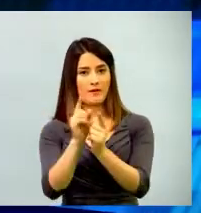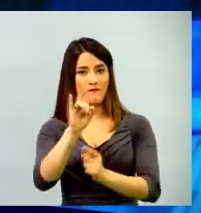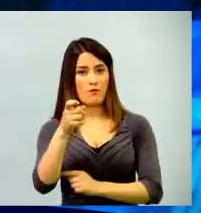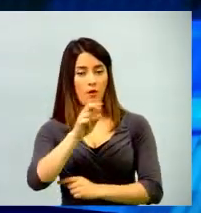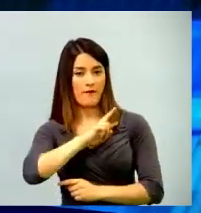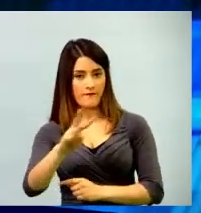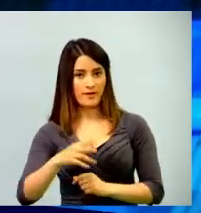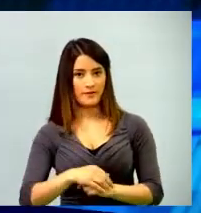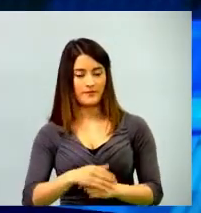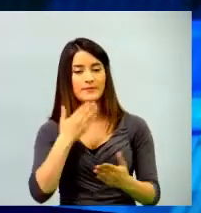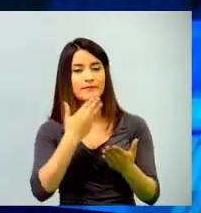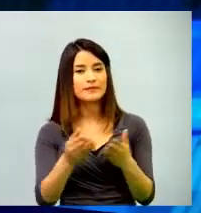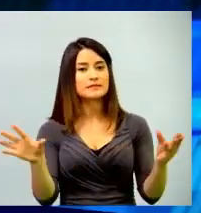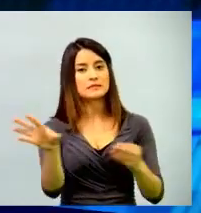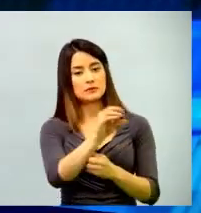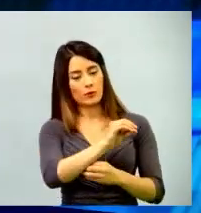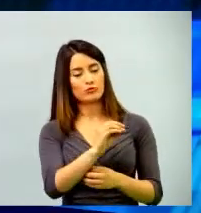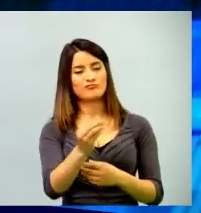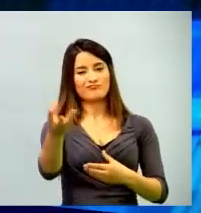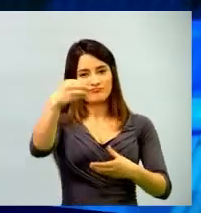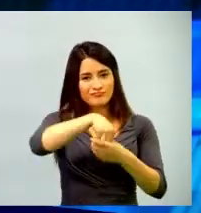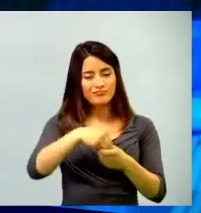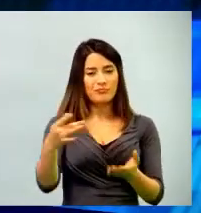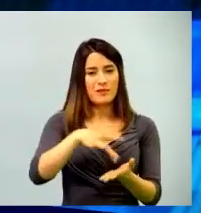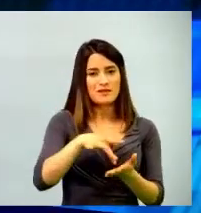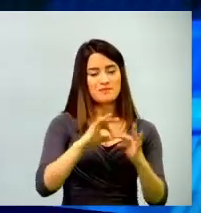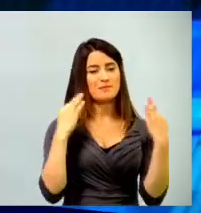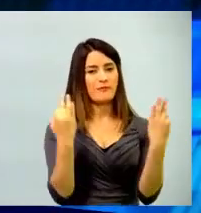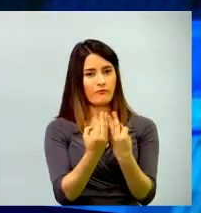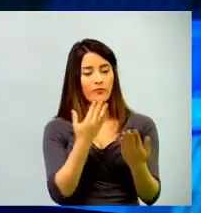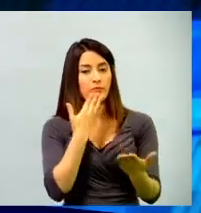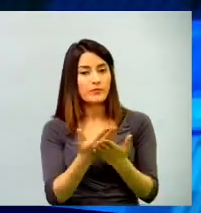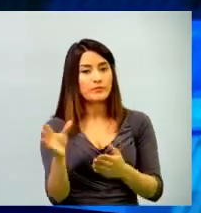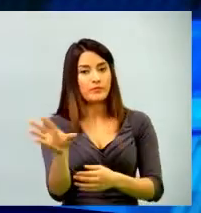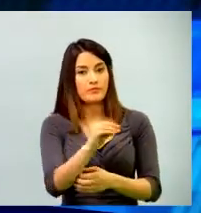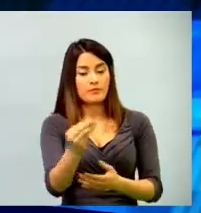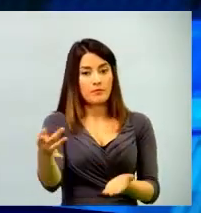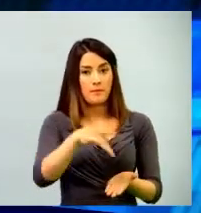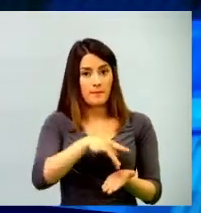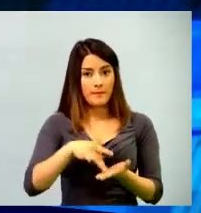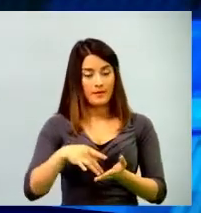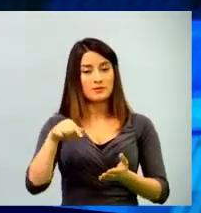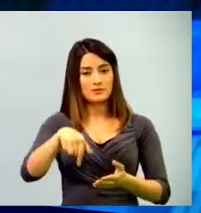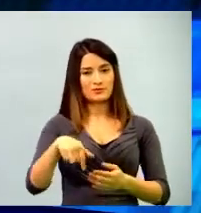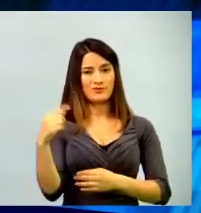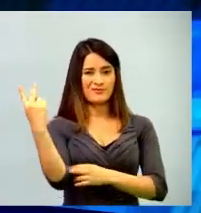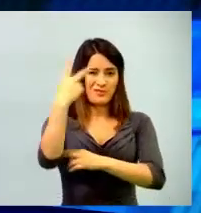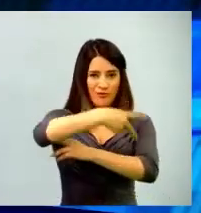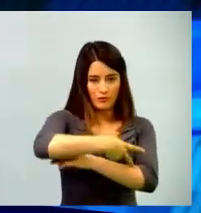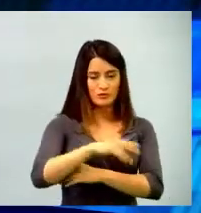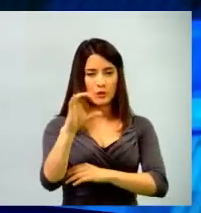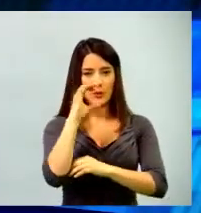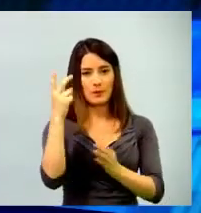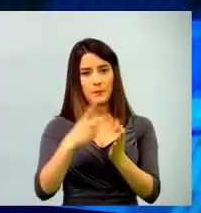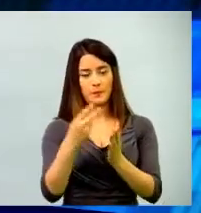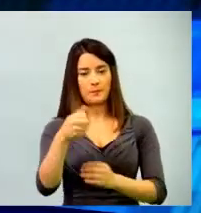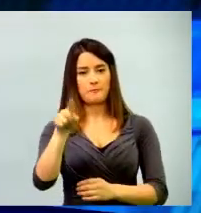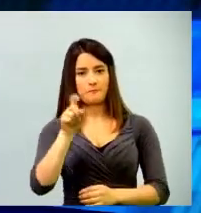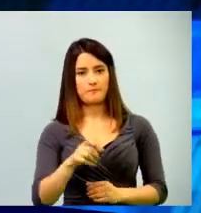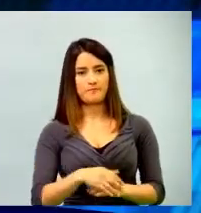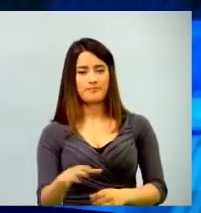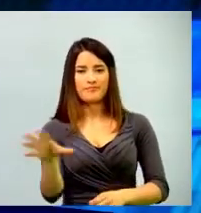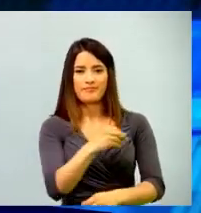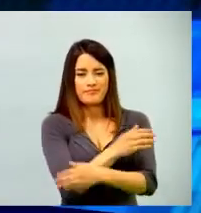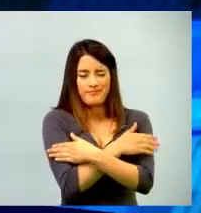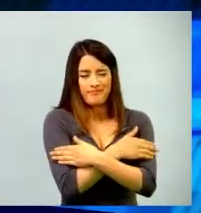Valle del Cauca. Gracias a todos por hacer parte de esta familia, gracias a todos por participar en Educa Digital Colombia 2016.